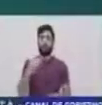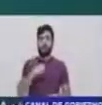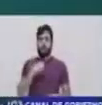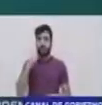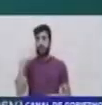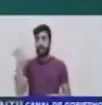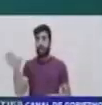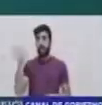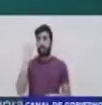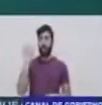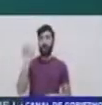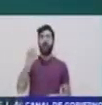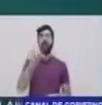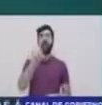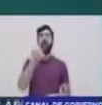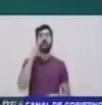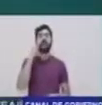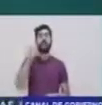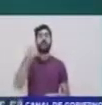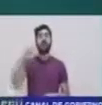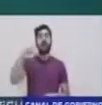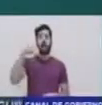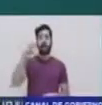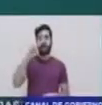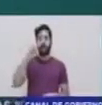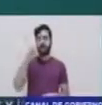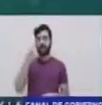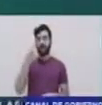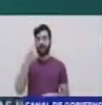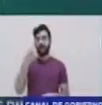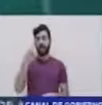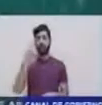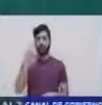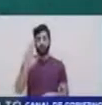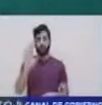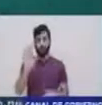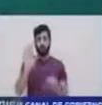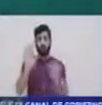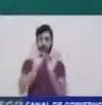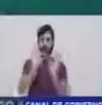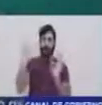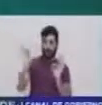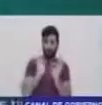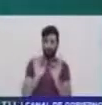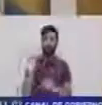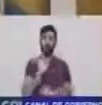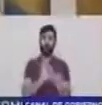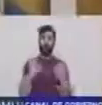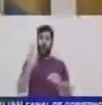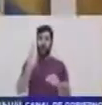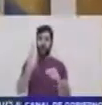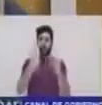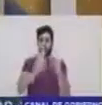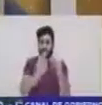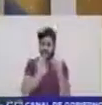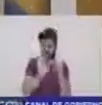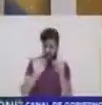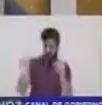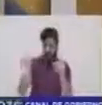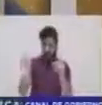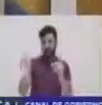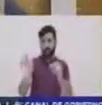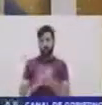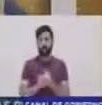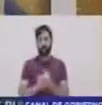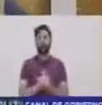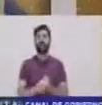o determinar el diámetro para poder así calcular su área o su perímetro o ambas cosas, dependiendo de lo que nos pidan, ¿verdad?